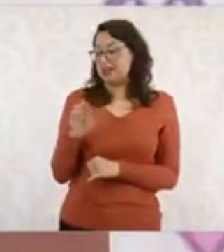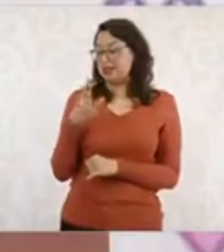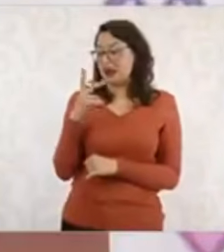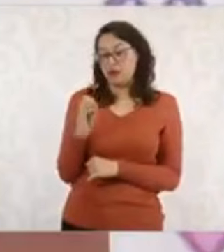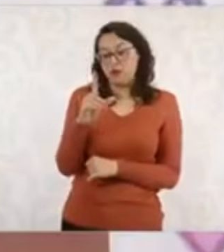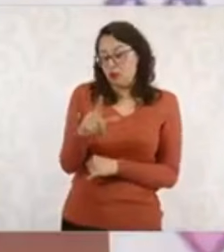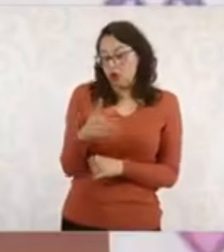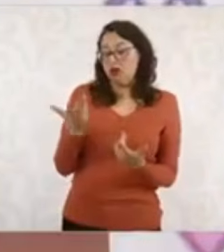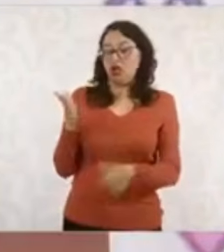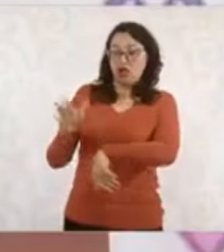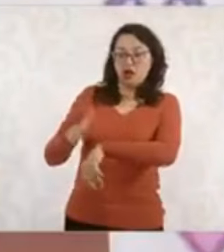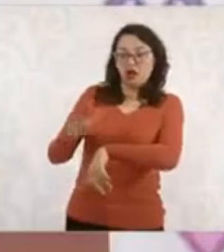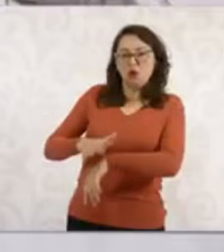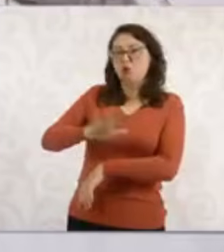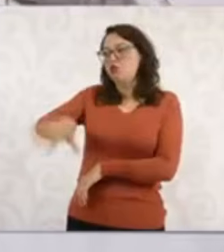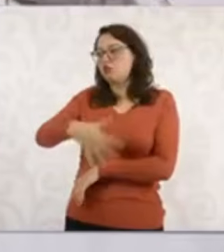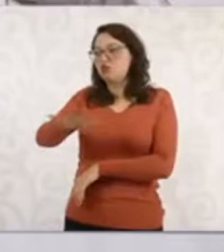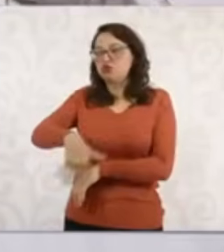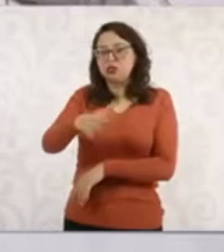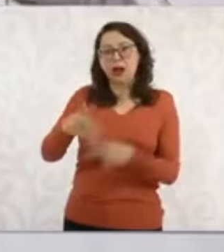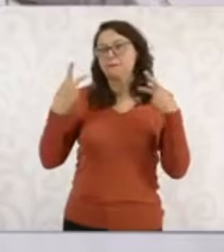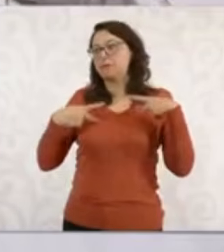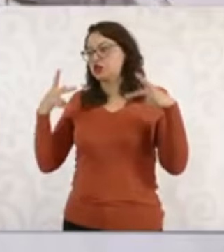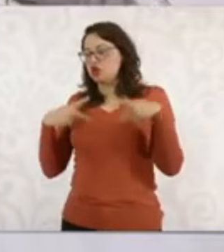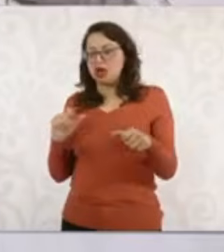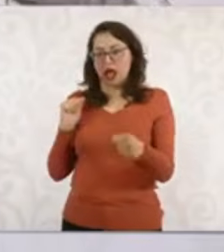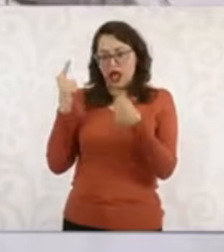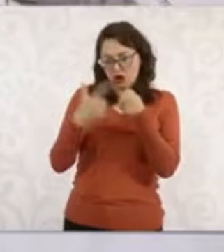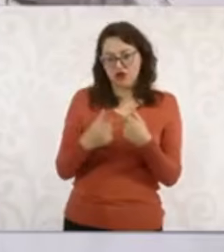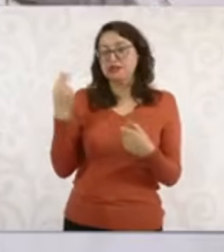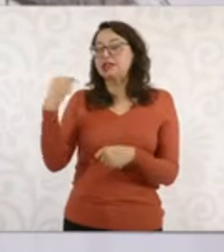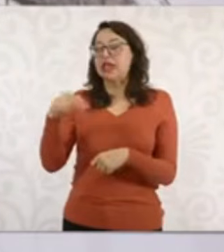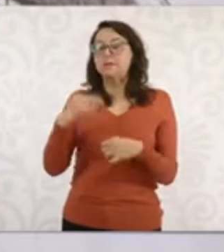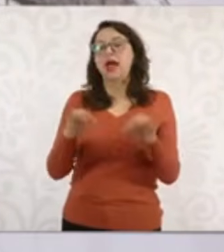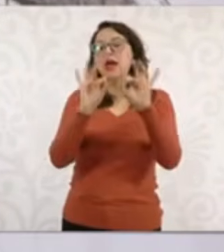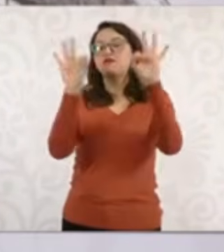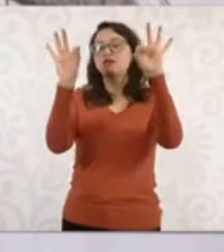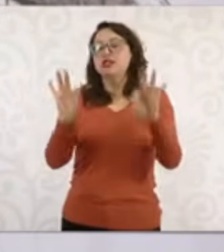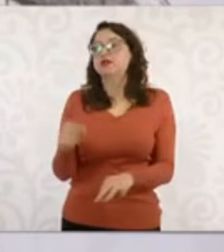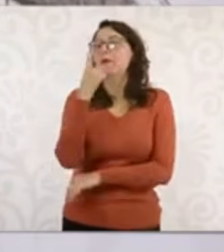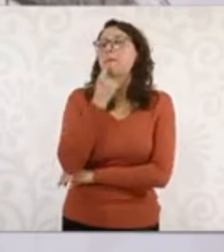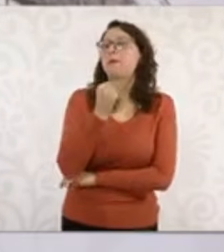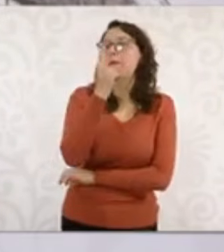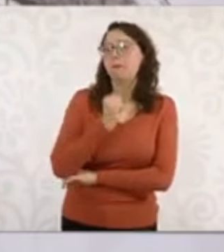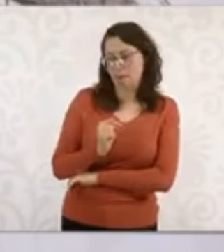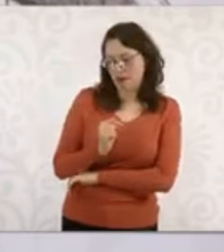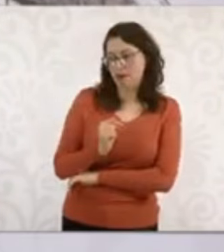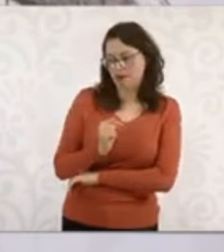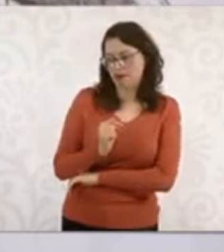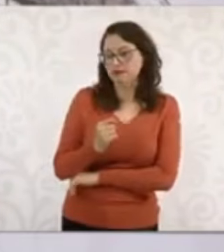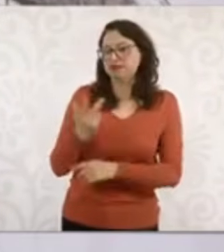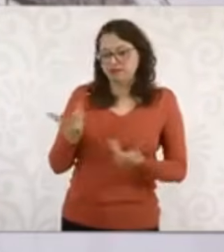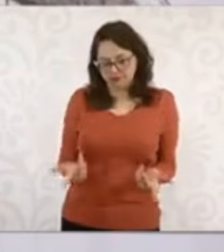a cualquier lugar del mundo a través de Interpol, una ficha roja. También hay información